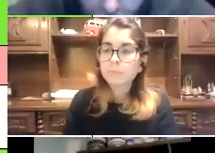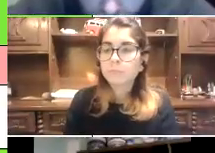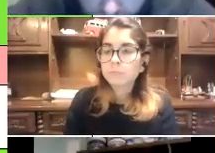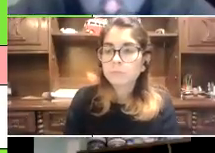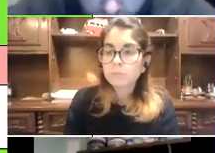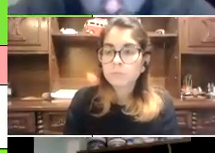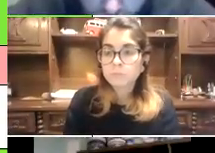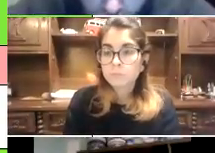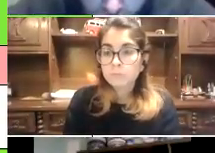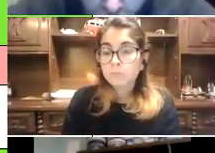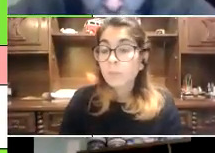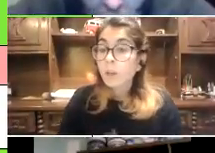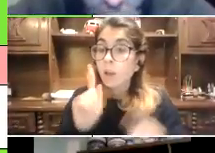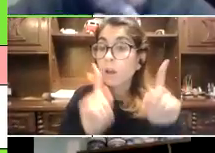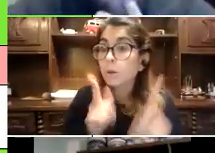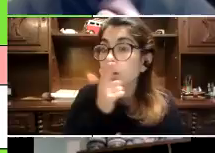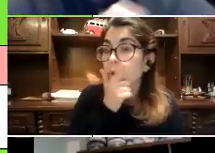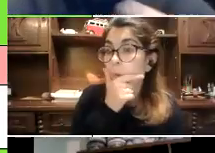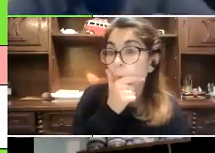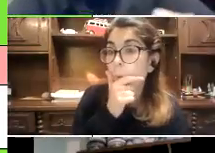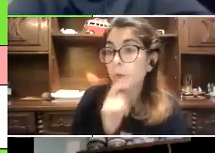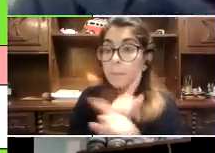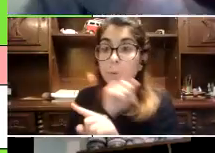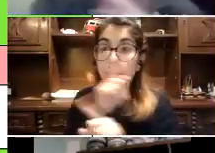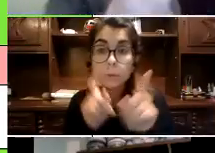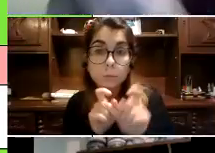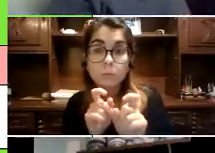¿De acuerdo? ¿Algún comentario o pregunta?